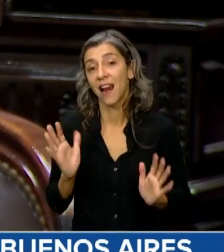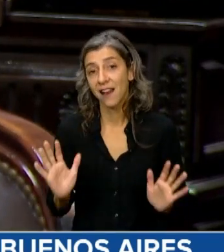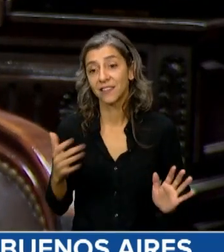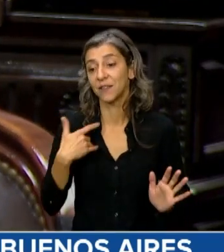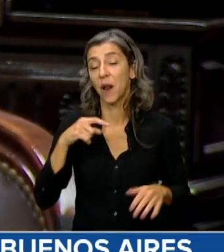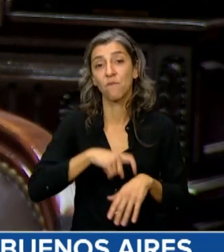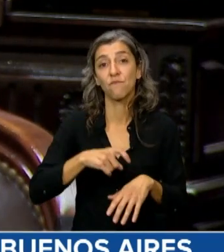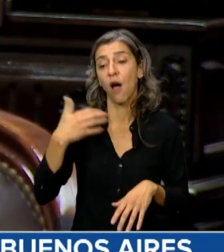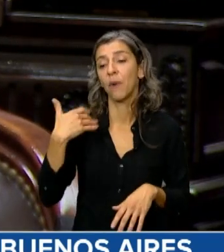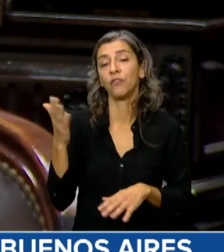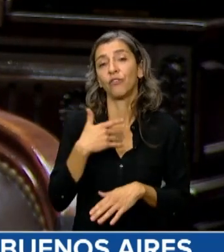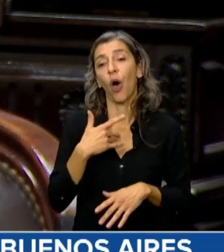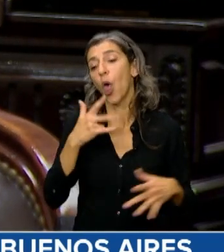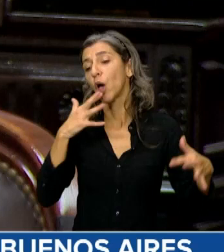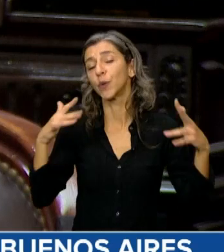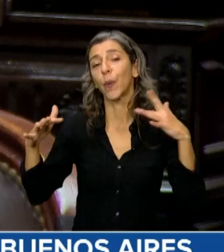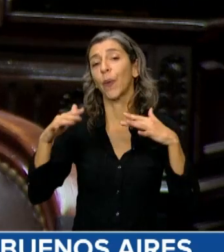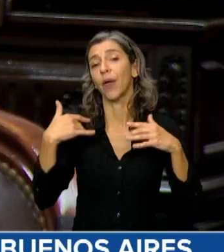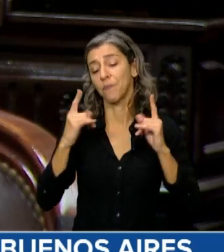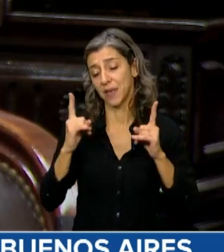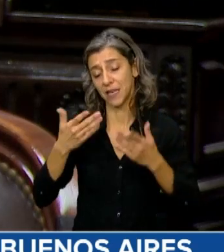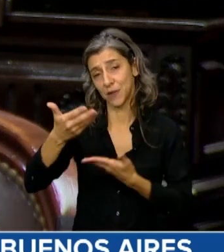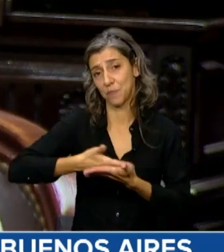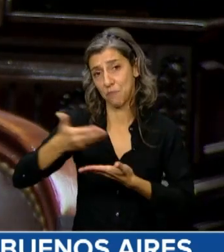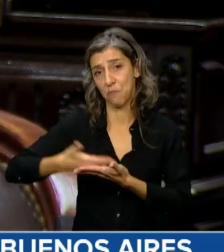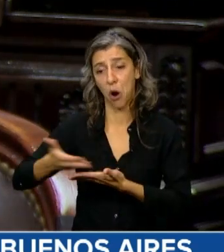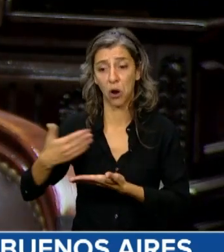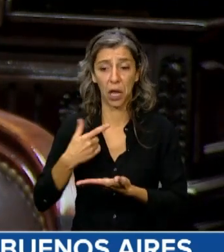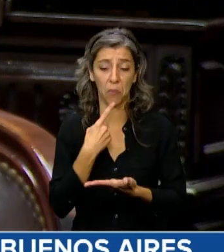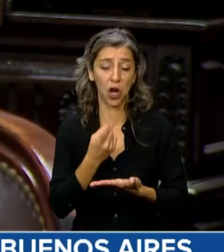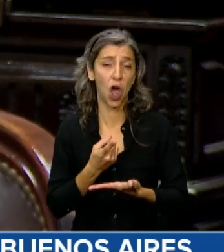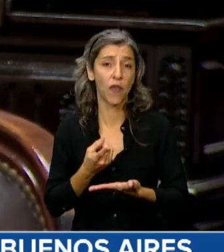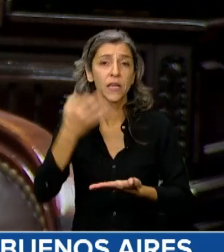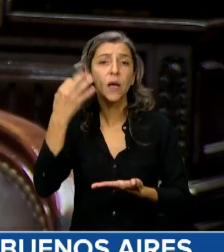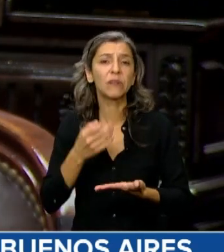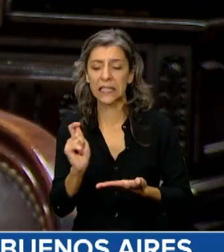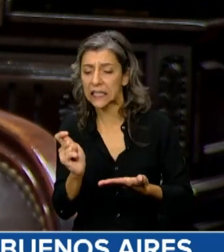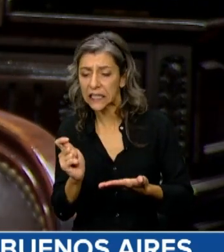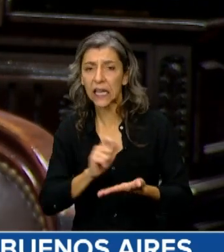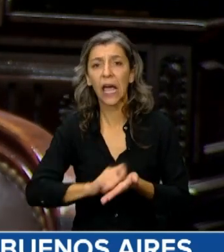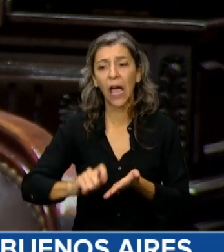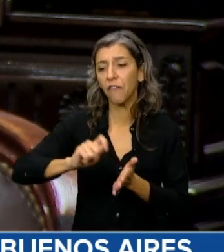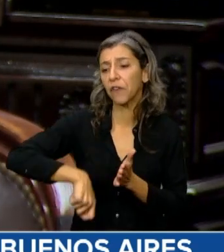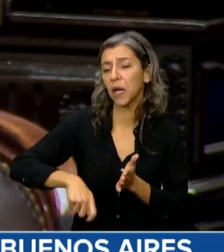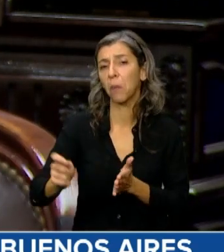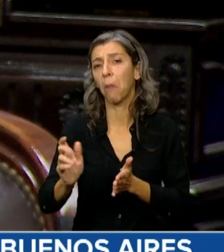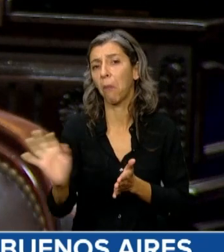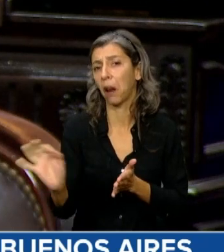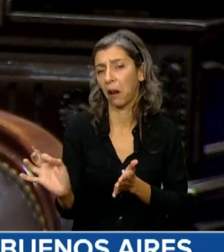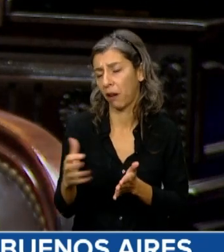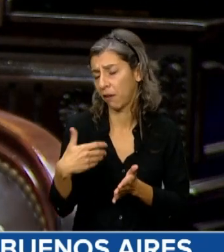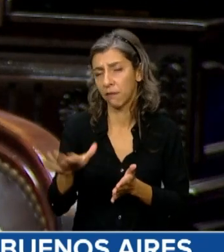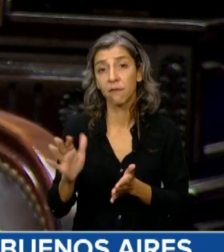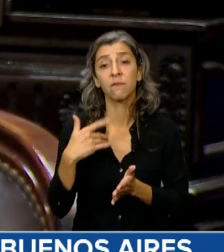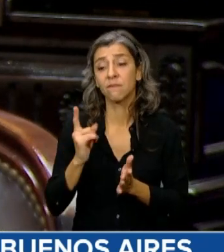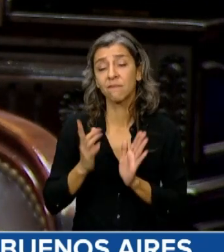argumentos que se utilizan en este documento, del que no hay ni cita bibliográfica, no sabemos ni quién lo firma, por supuesto, es